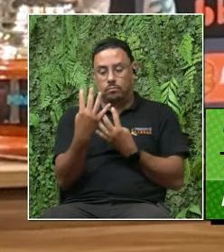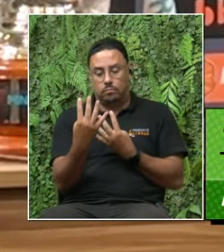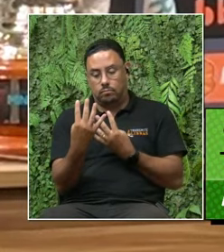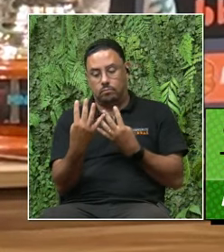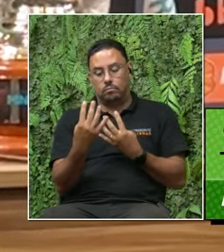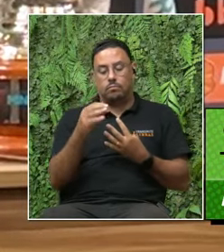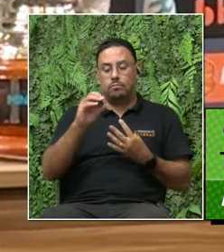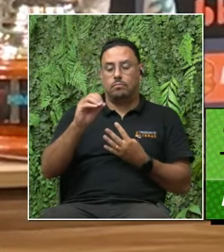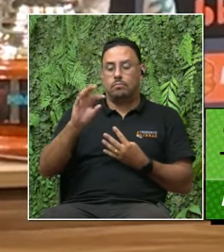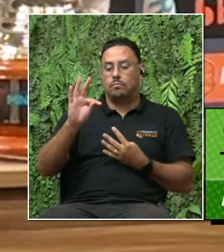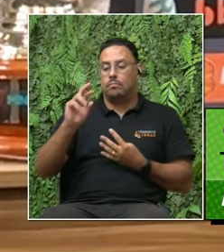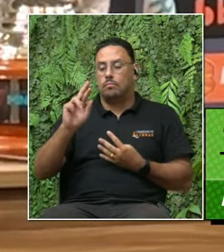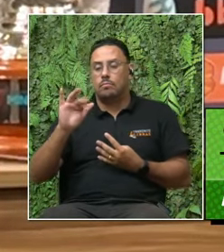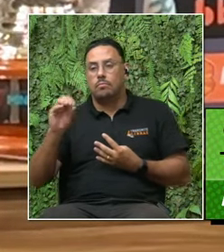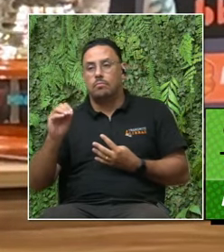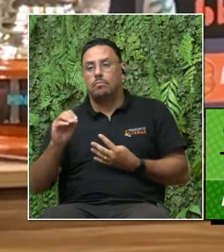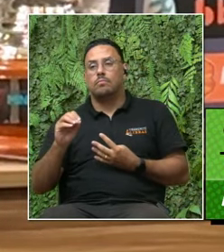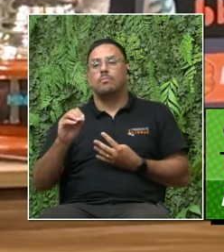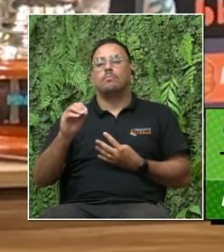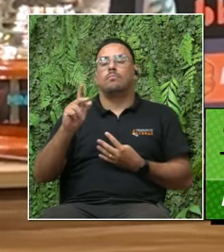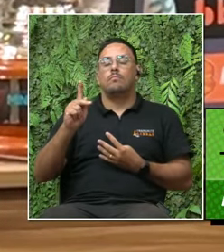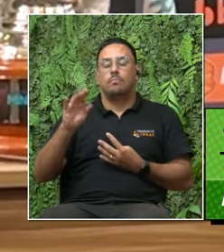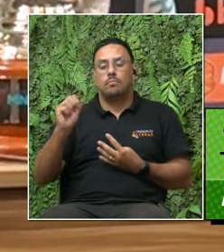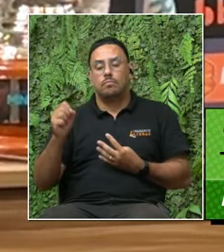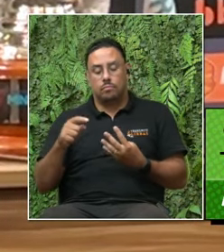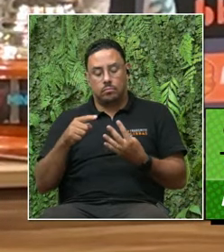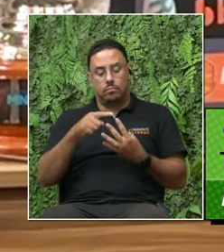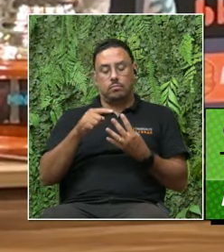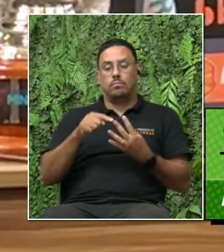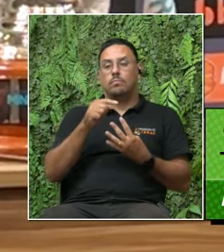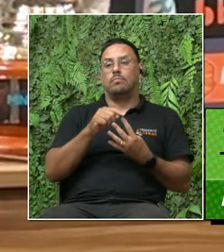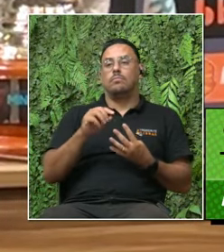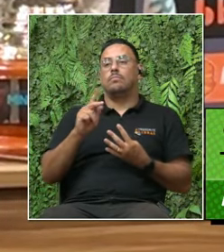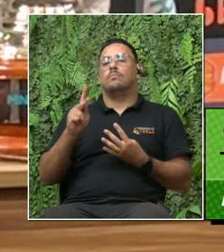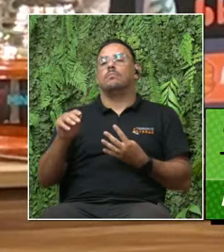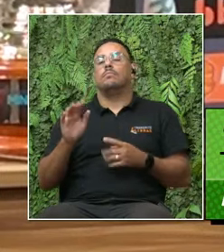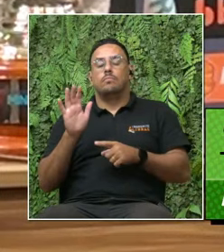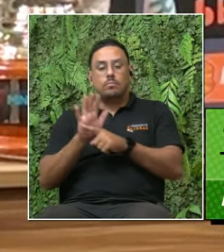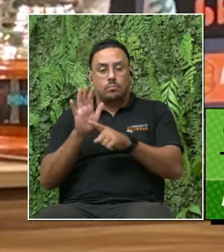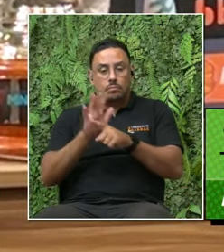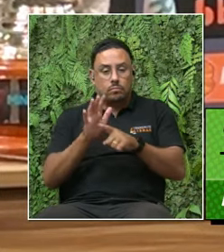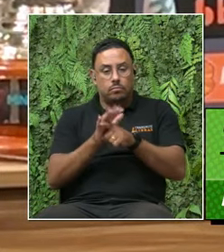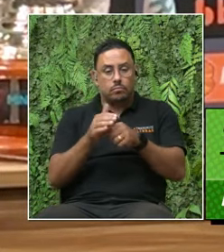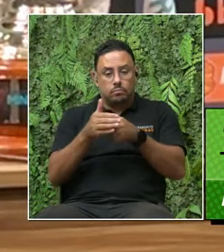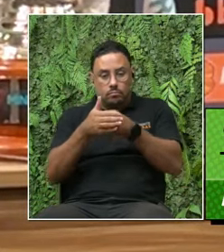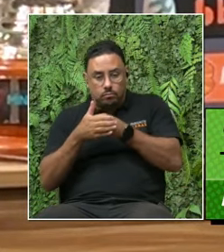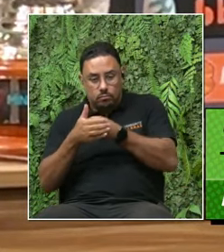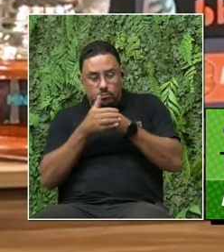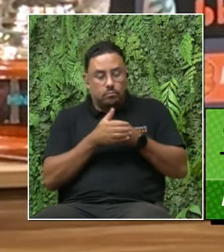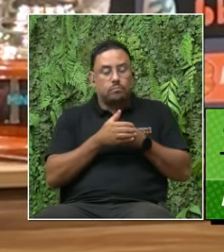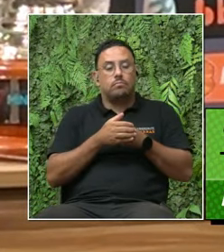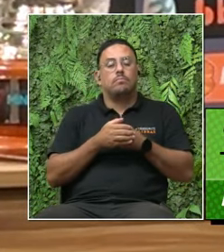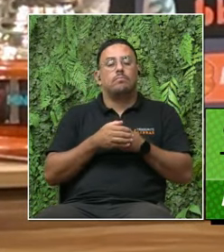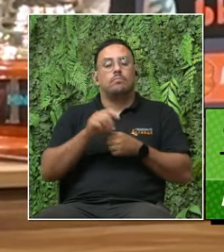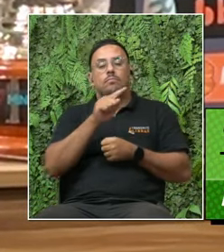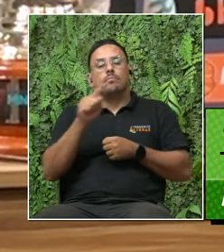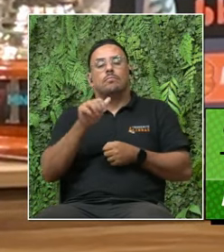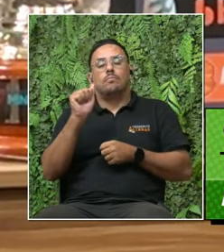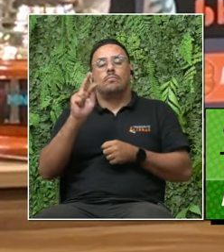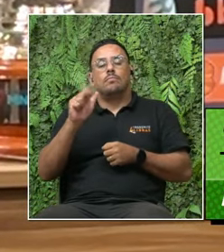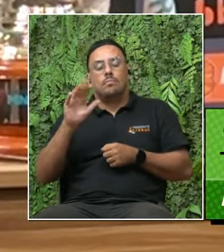Octavio bataglia contra interiores saracho Alan